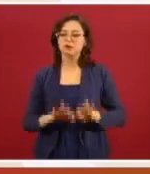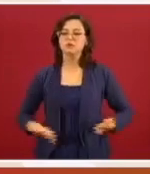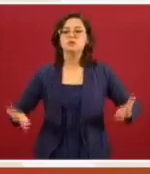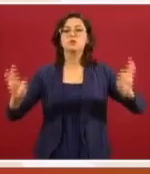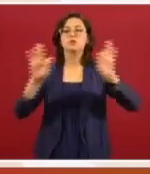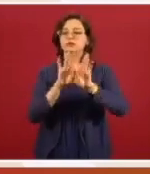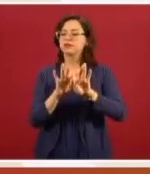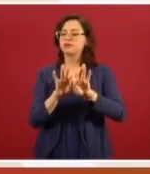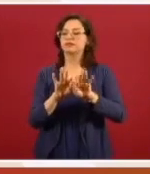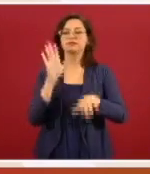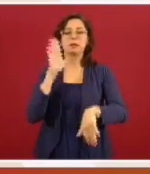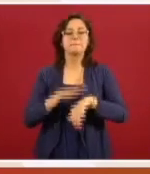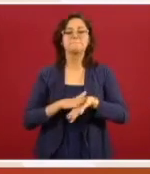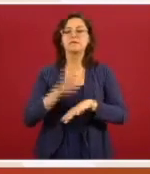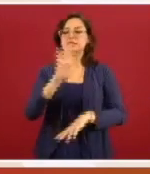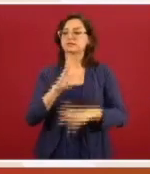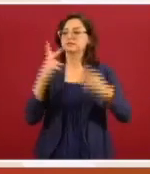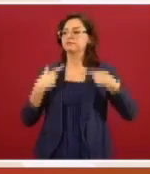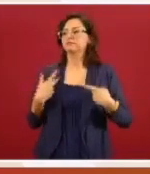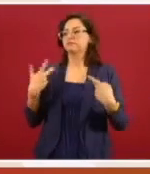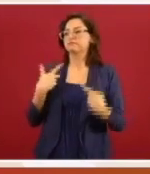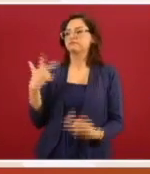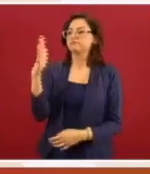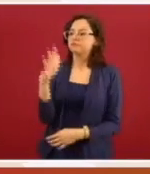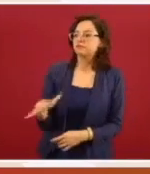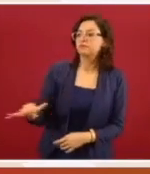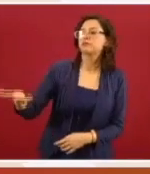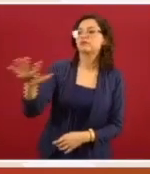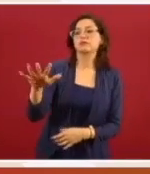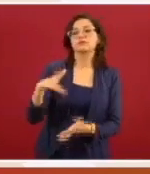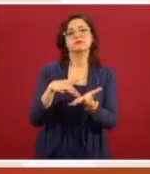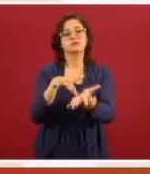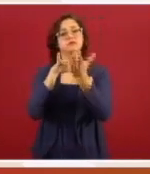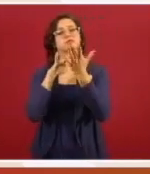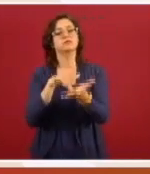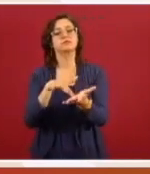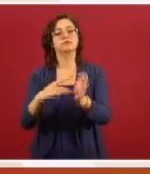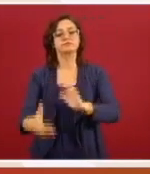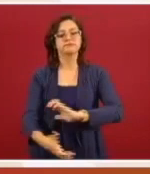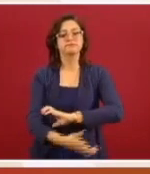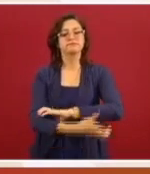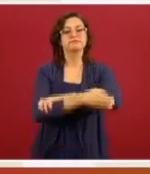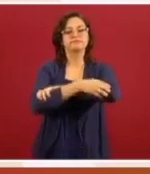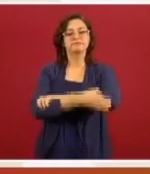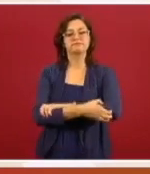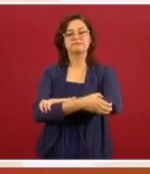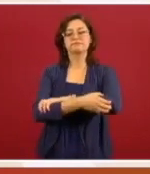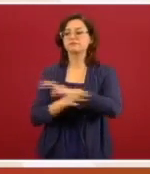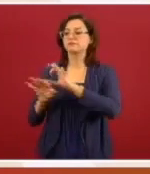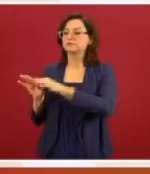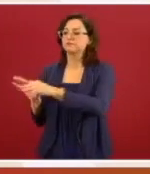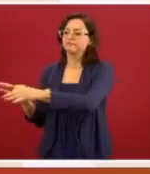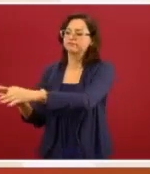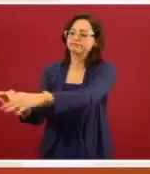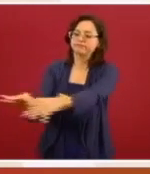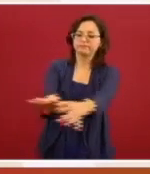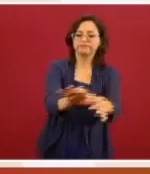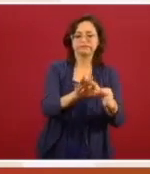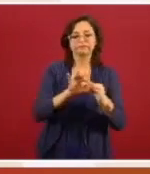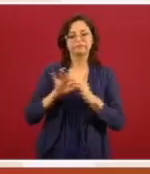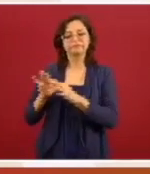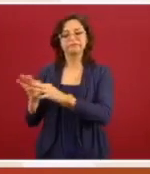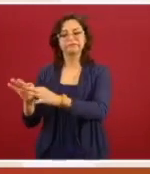la solidaridad de nuestro pueblo y la fraternidad que